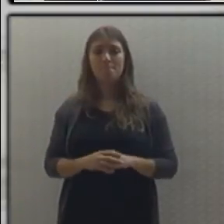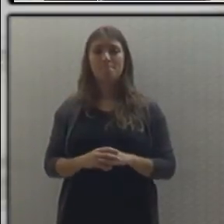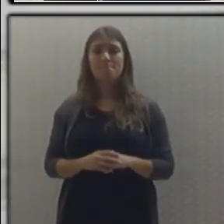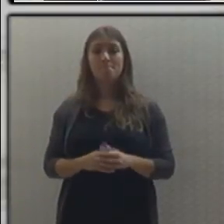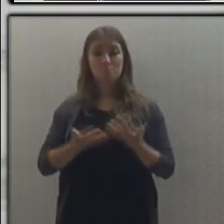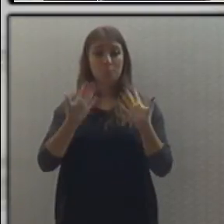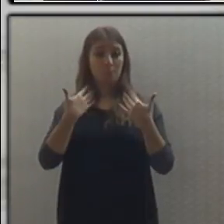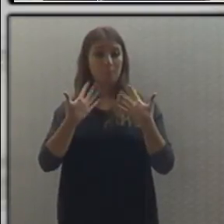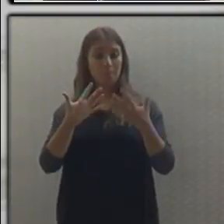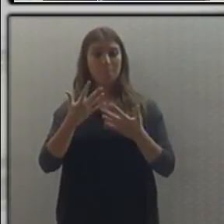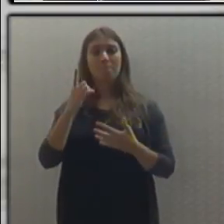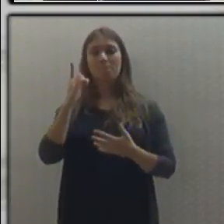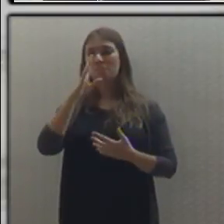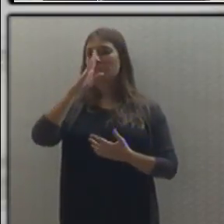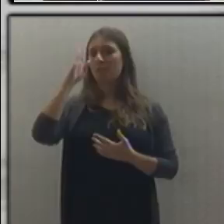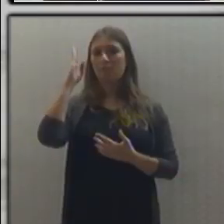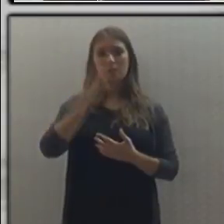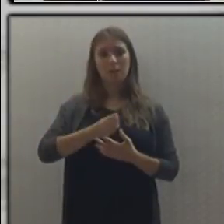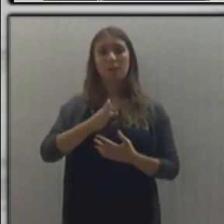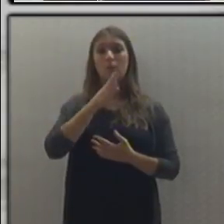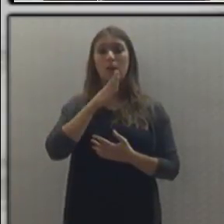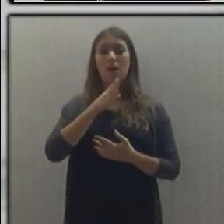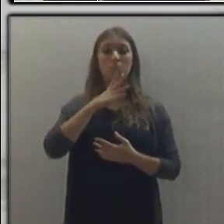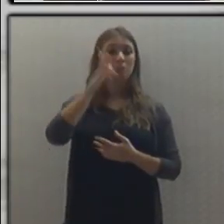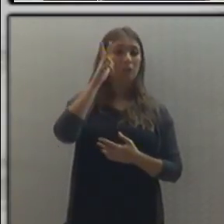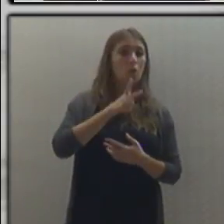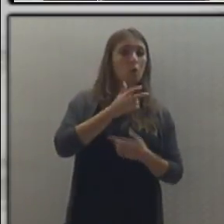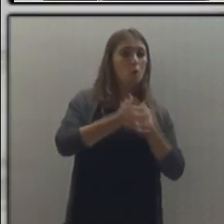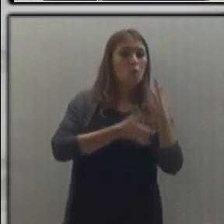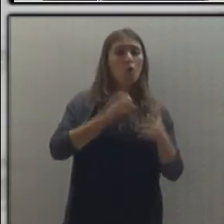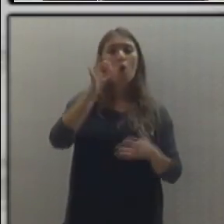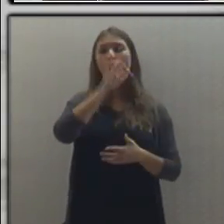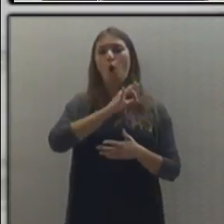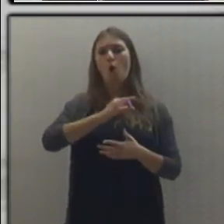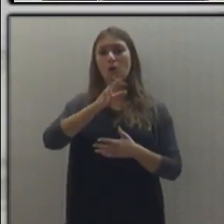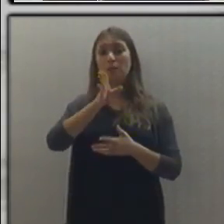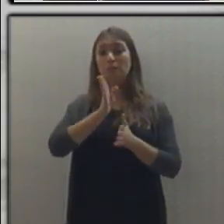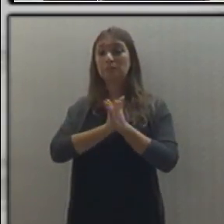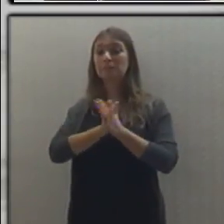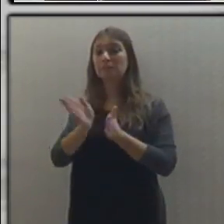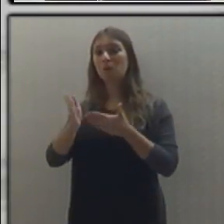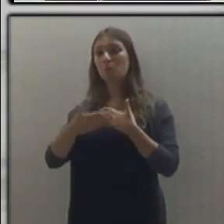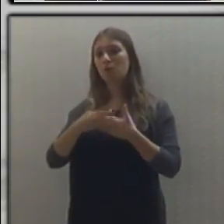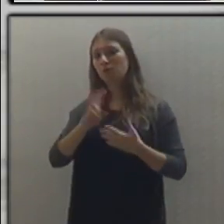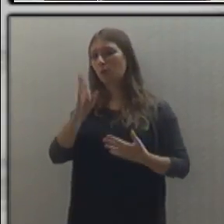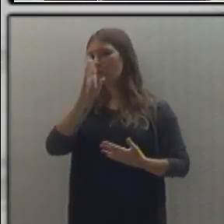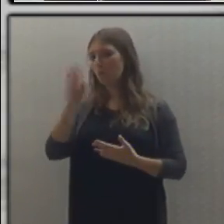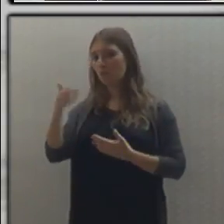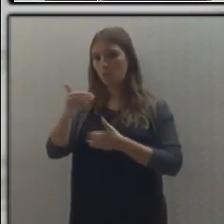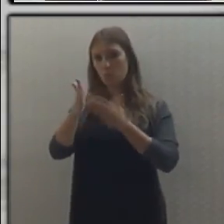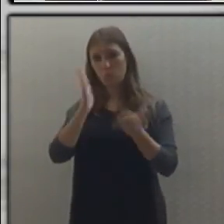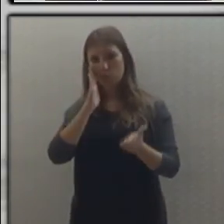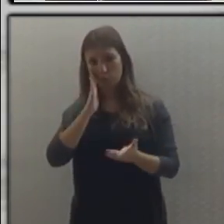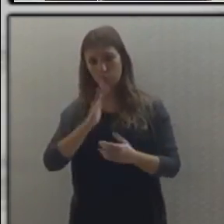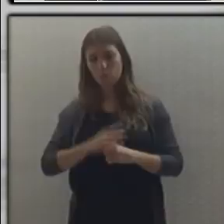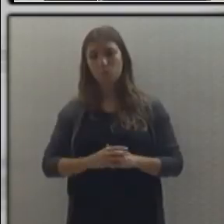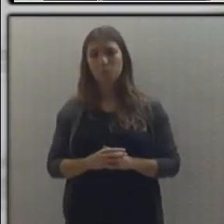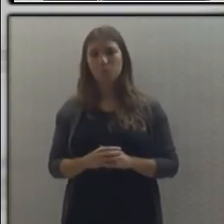y un acceso directamente a la zona pública o un acceso directamente al dormitorio.